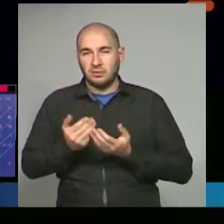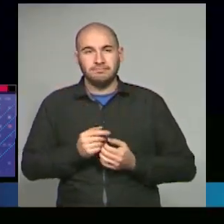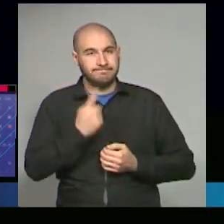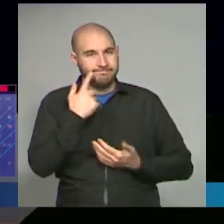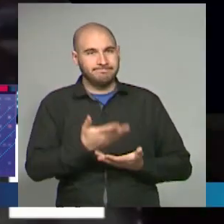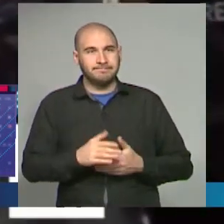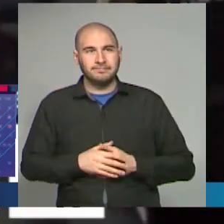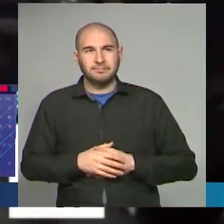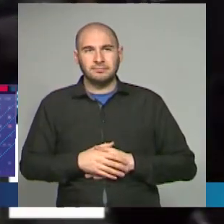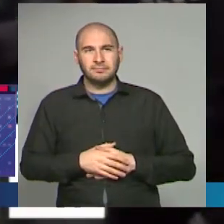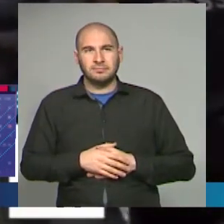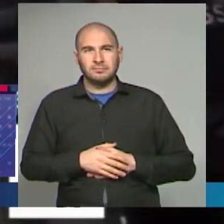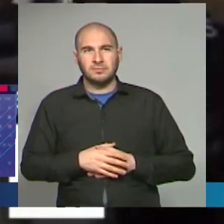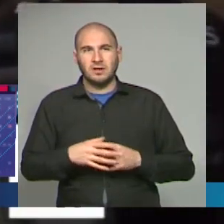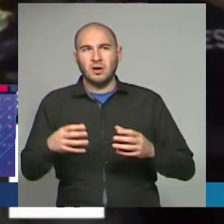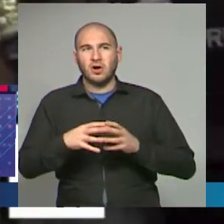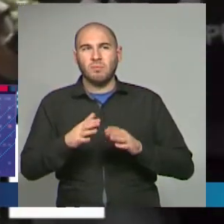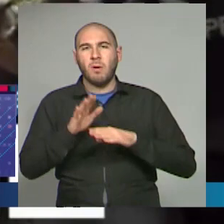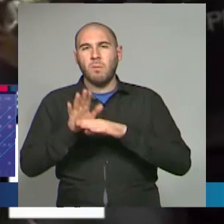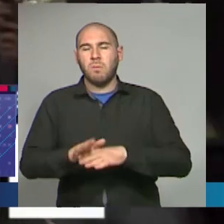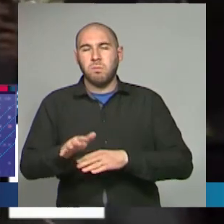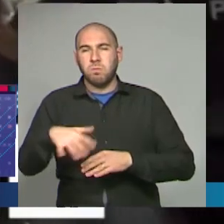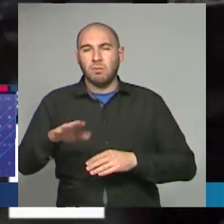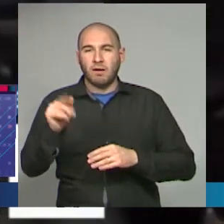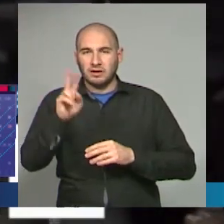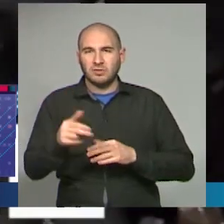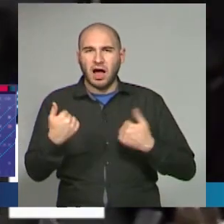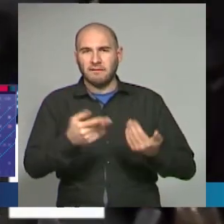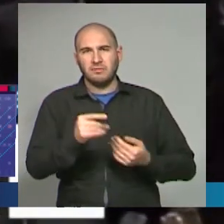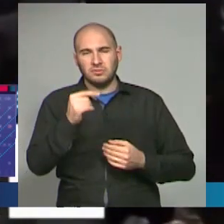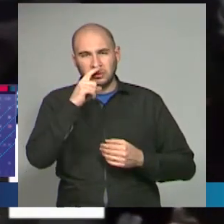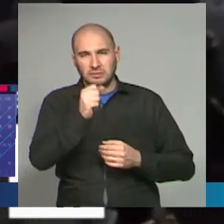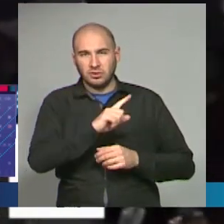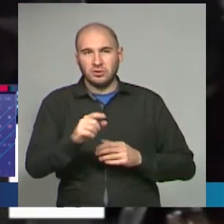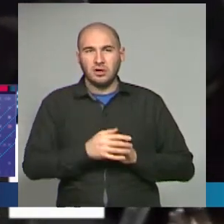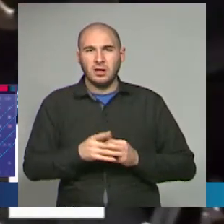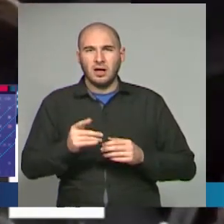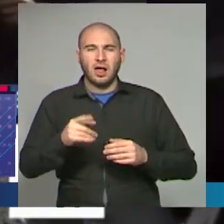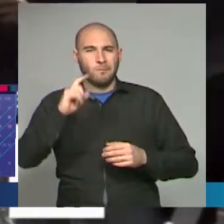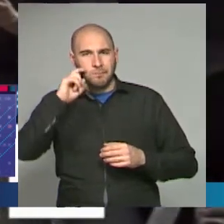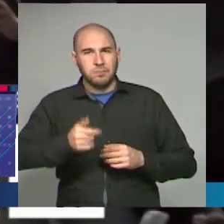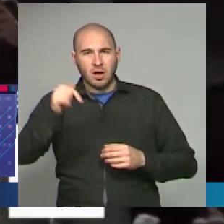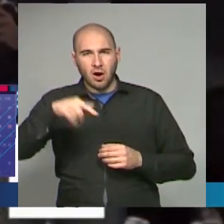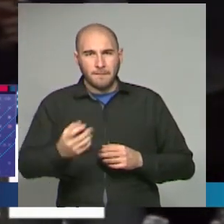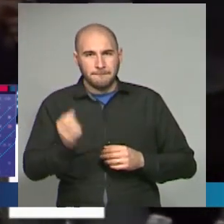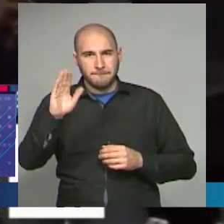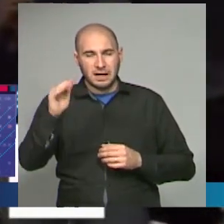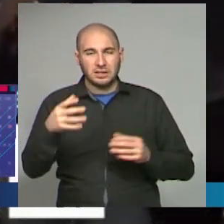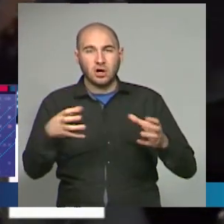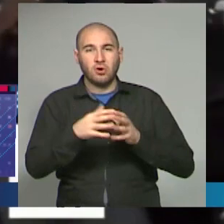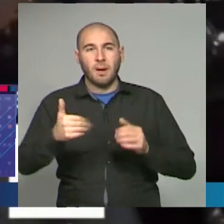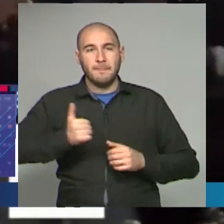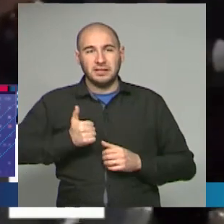Bueno. Están con el pueblo de Venezuela y no con el dictador. La sublevación en la madrugada del martes de un grupo